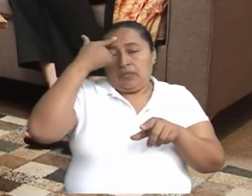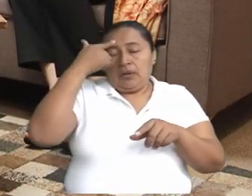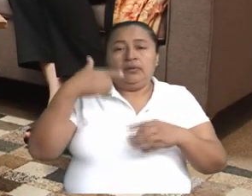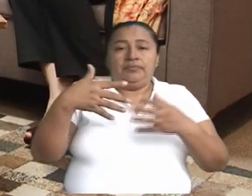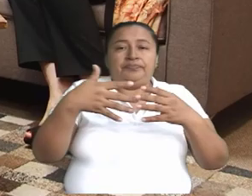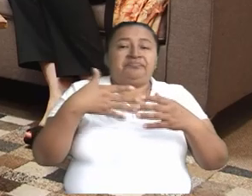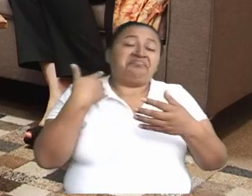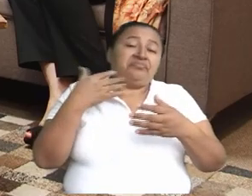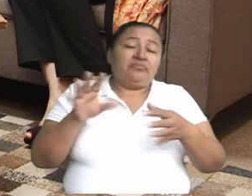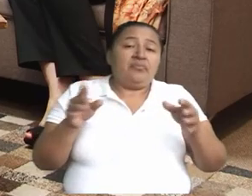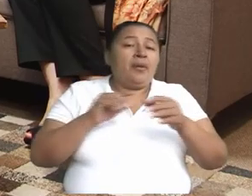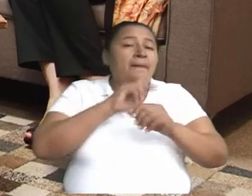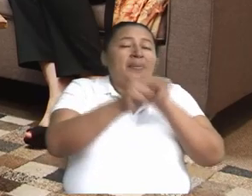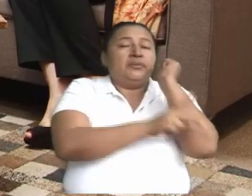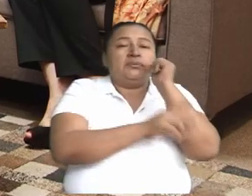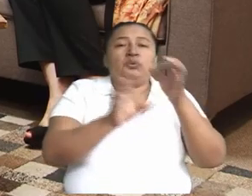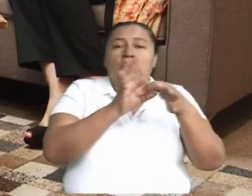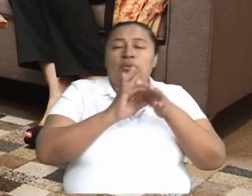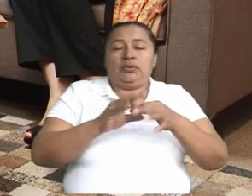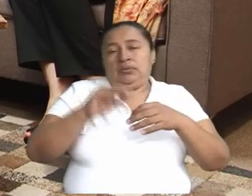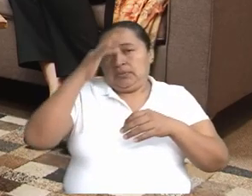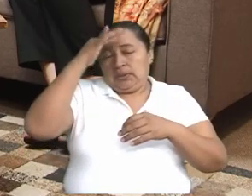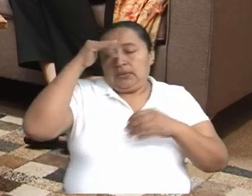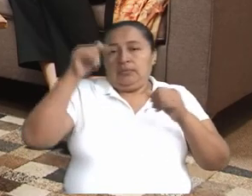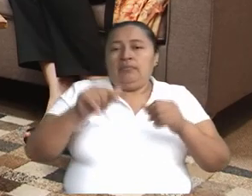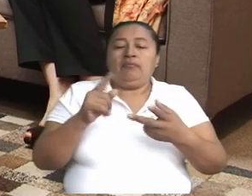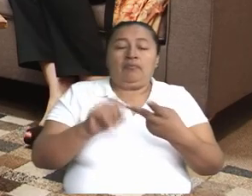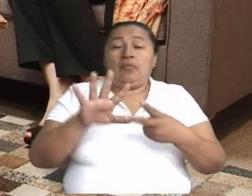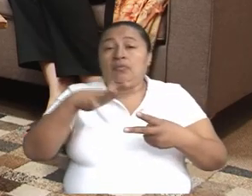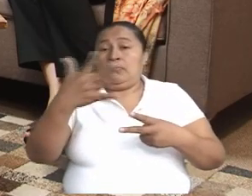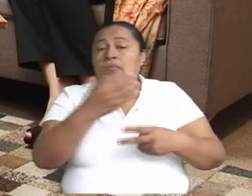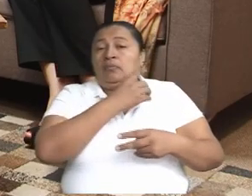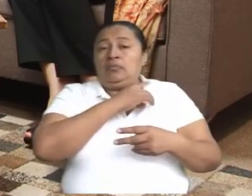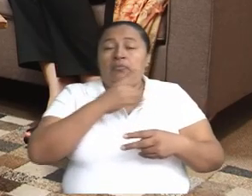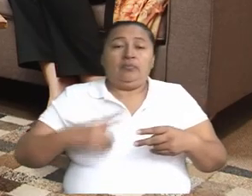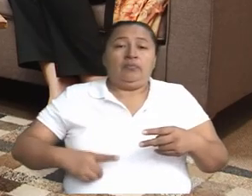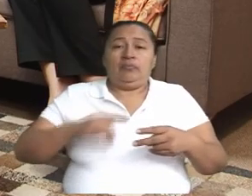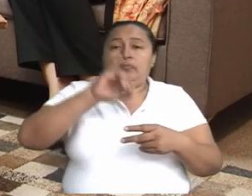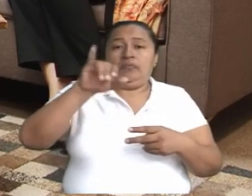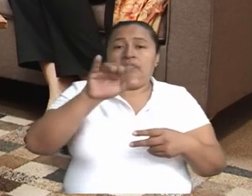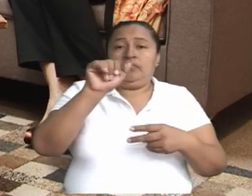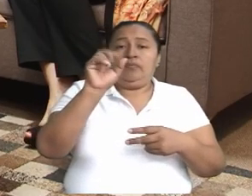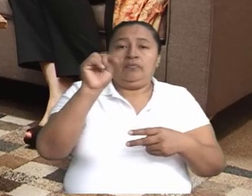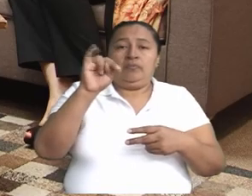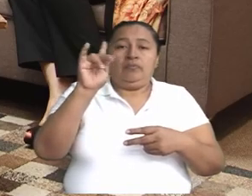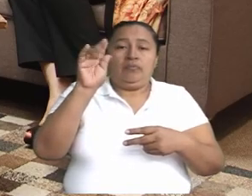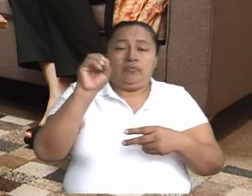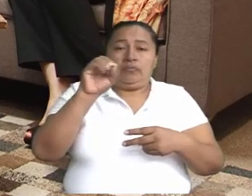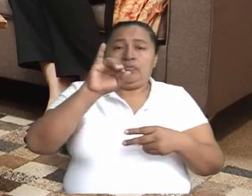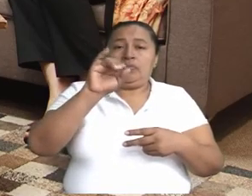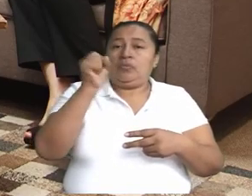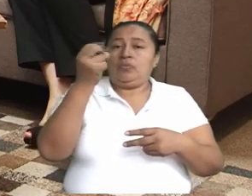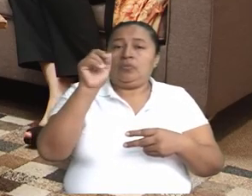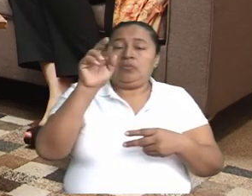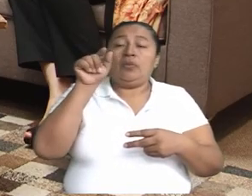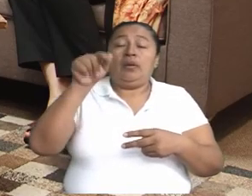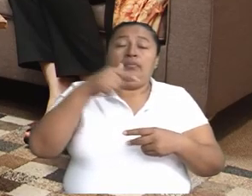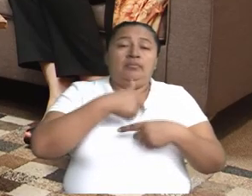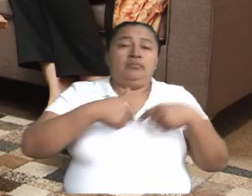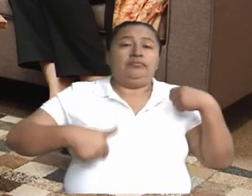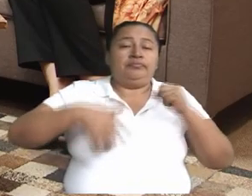mexicanos. Y también el diputado Jacinto Suárez, quien preside precisamente la Comisión de Asuntos Exteriores de